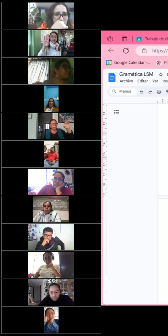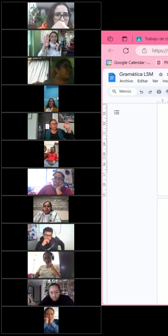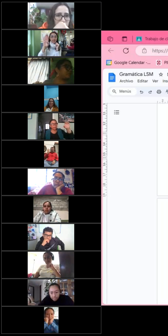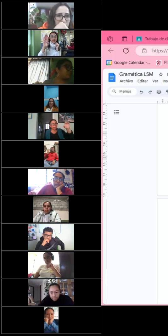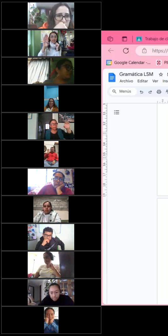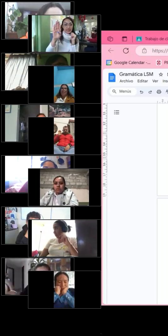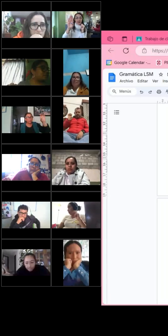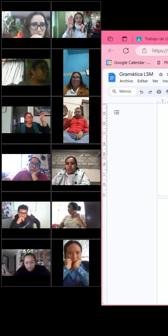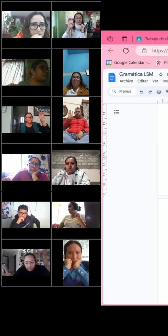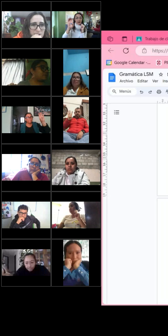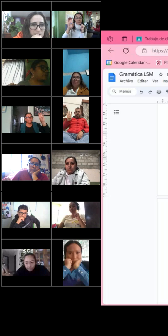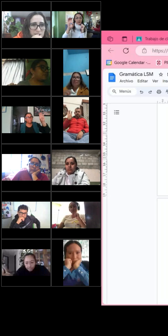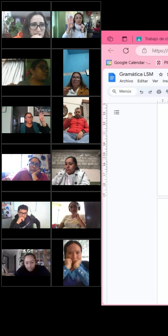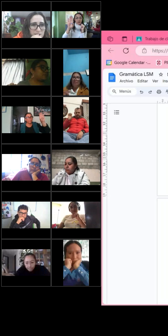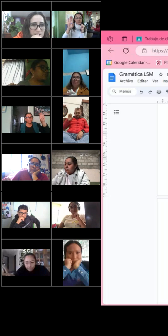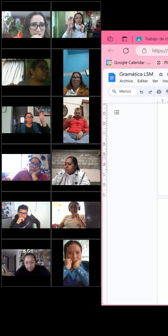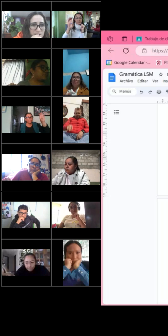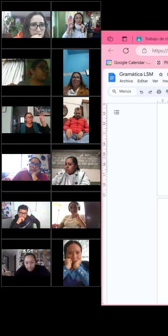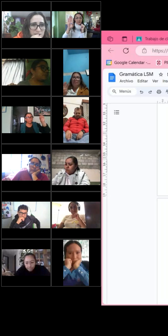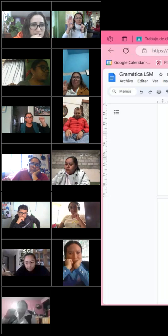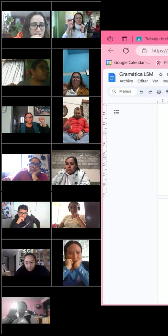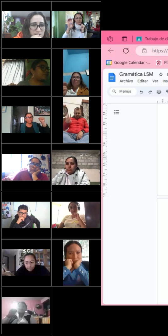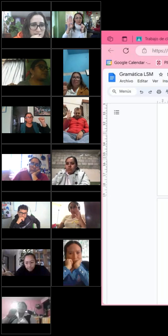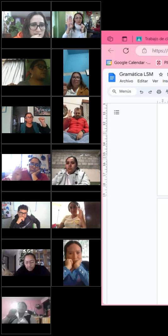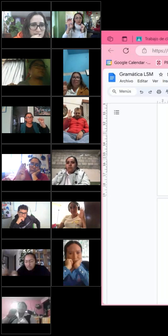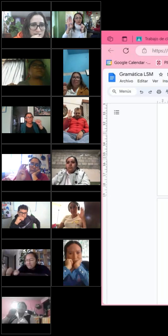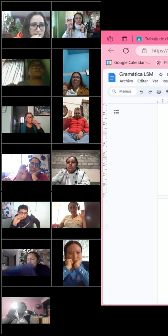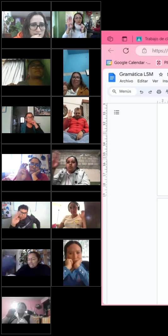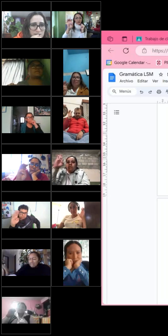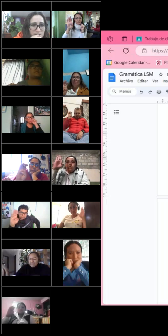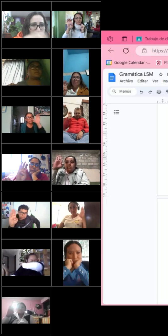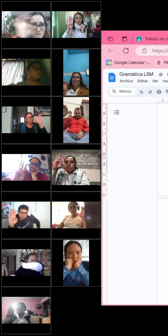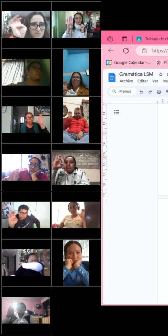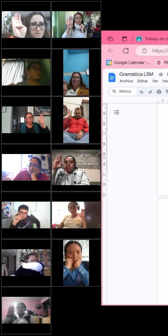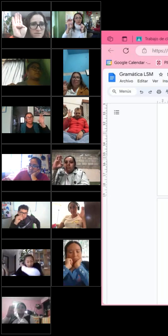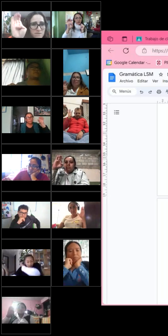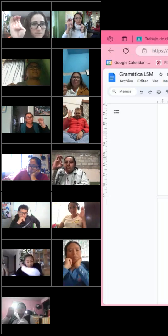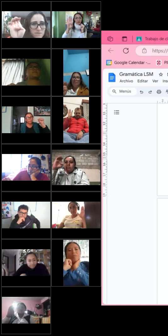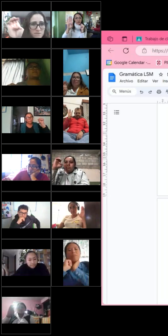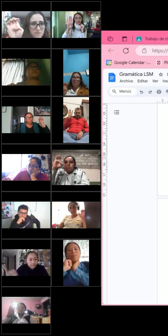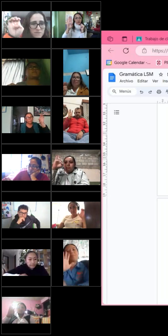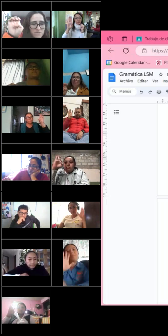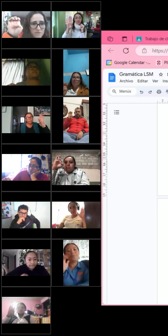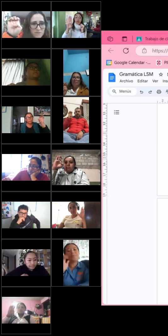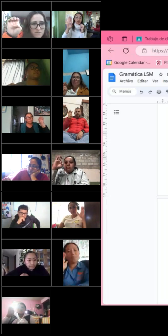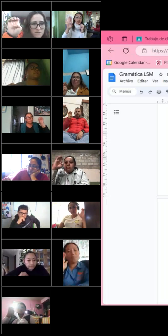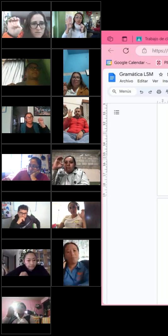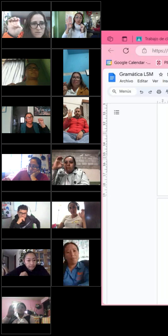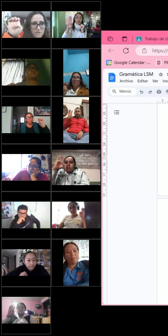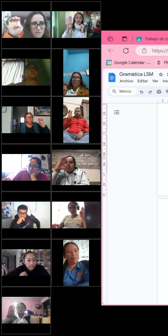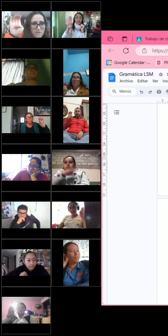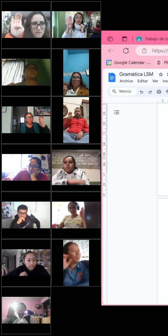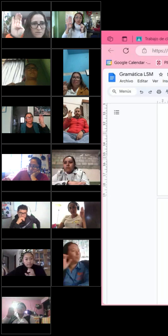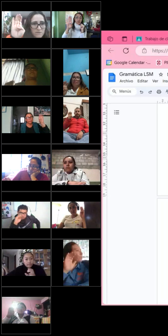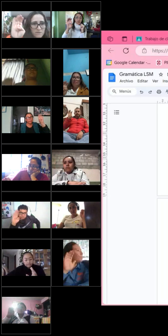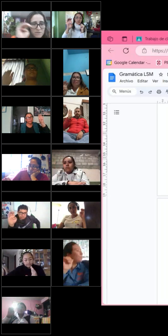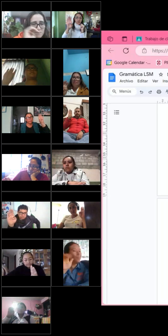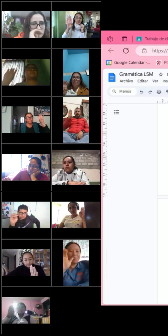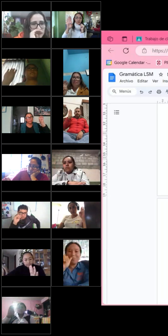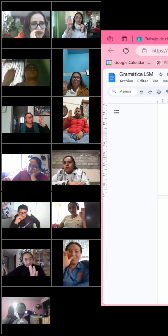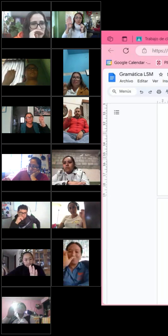bebé, la seña la marcamos solamente flexionando los dedos de arriba. Bebé. Lo hacemos rápido, es un